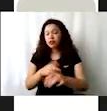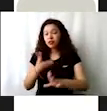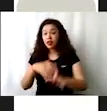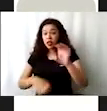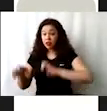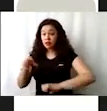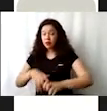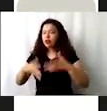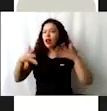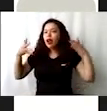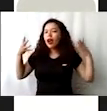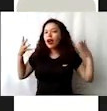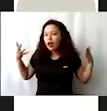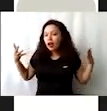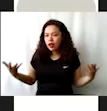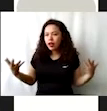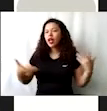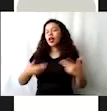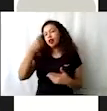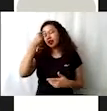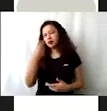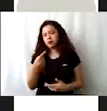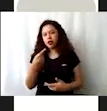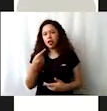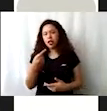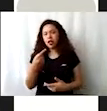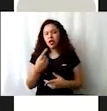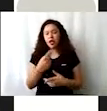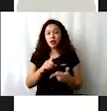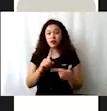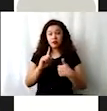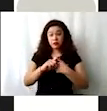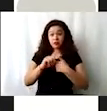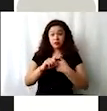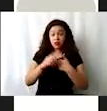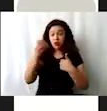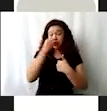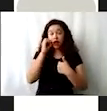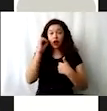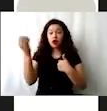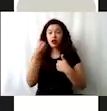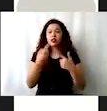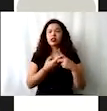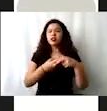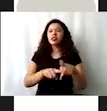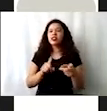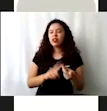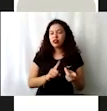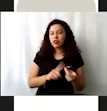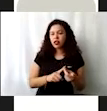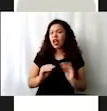muy grandes, para establecer precisamente como primer punto el inicio de una organización, por supuesto que después